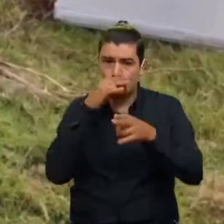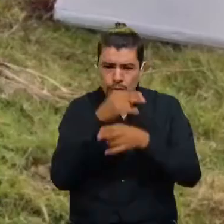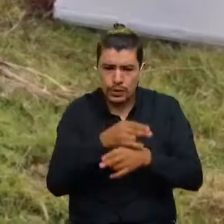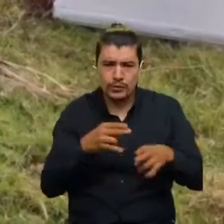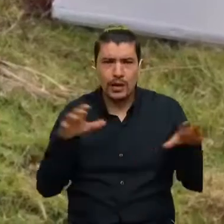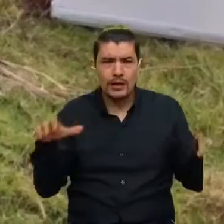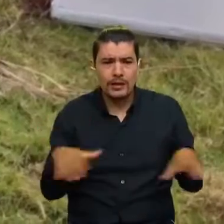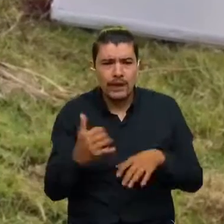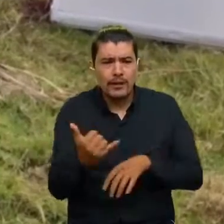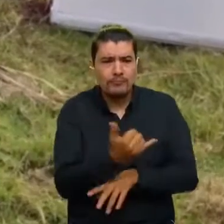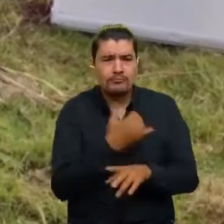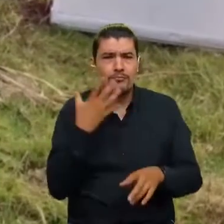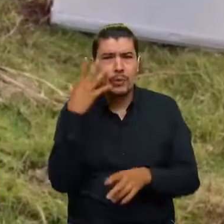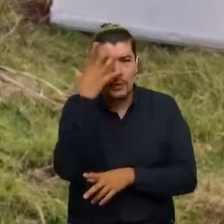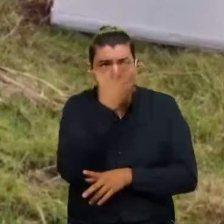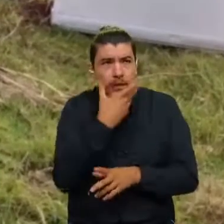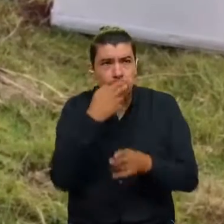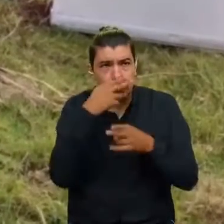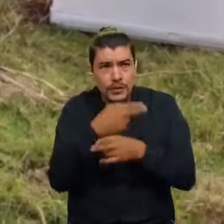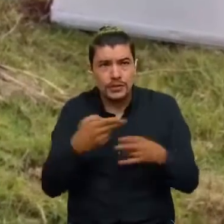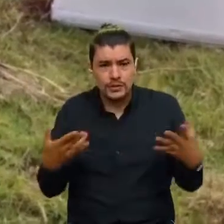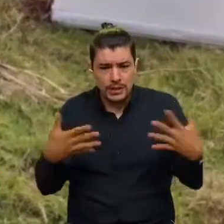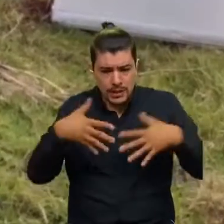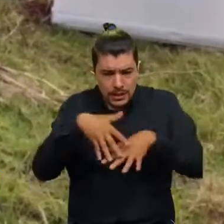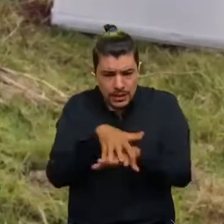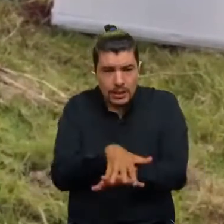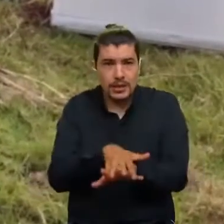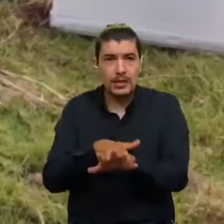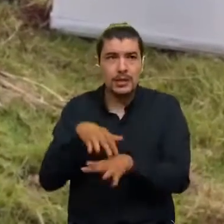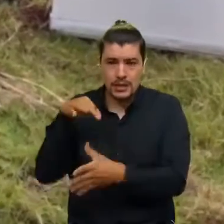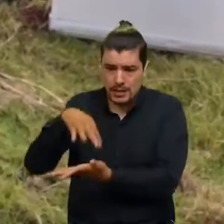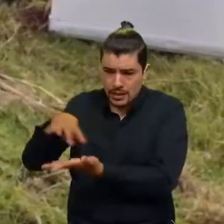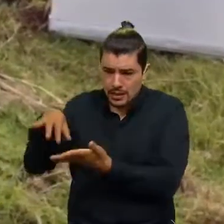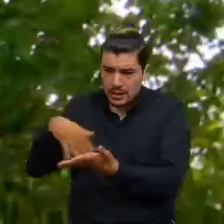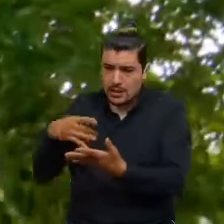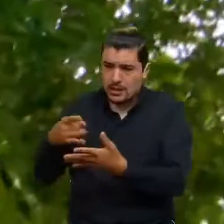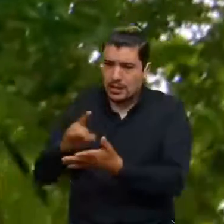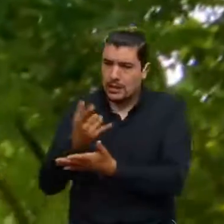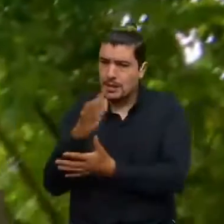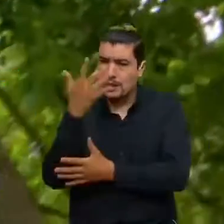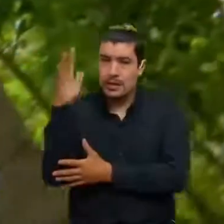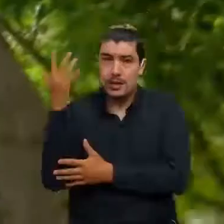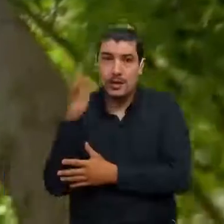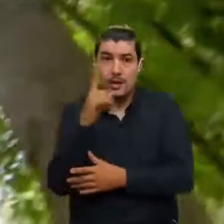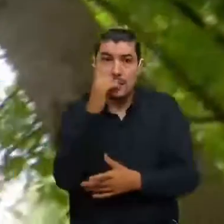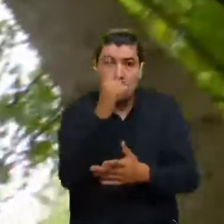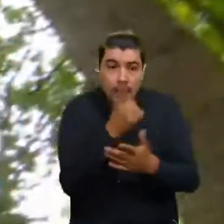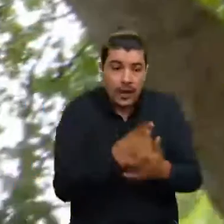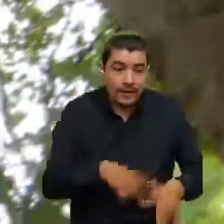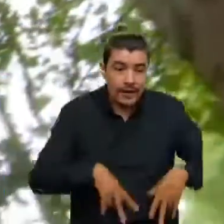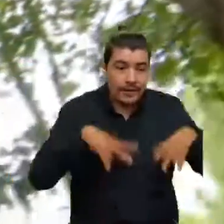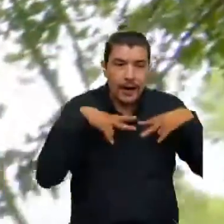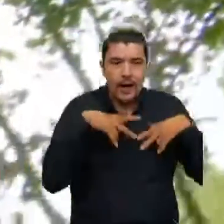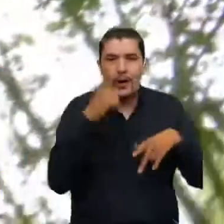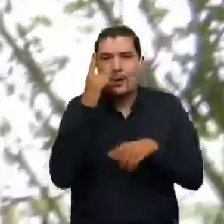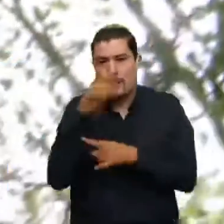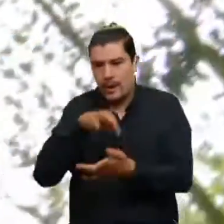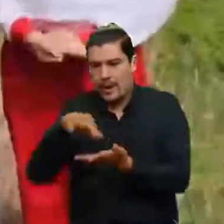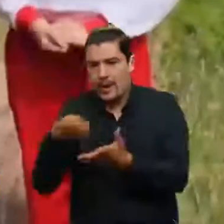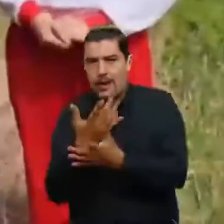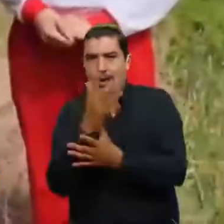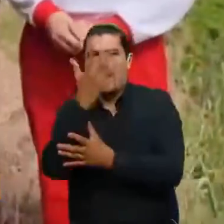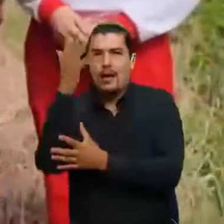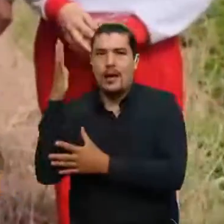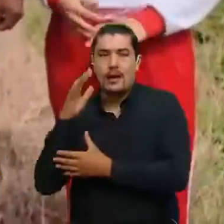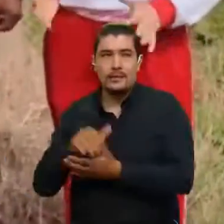niños, que ellos se integren con nosotros, que sembremos árboles, porque como dice el dicho, siembra un árbol, siembra una vida. Para nosotros este proyecto